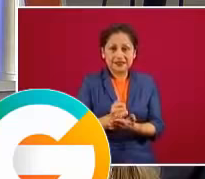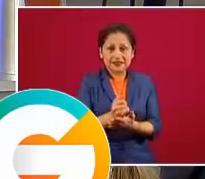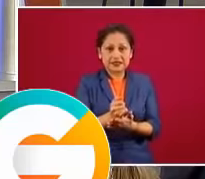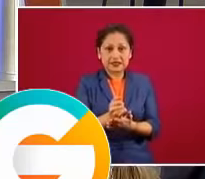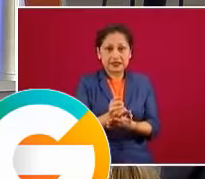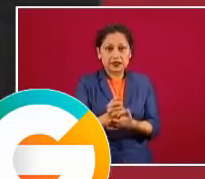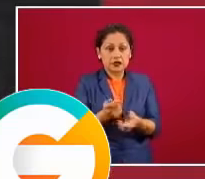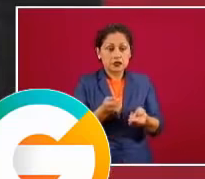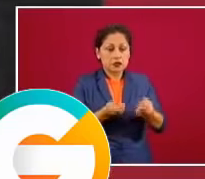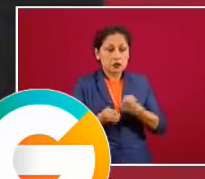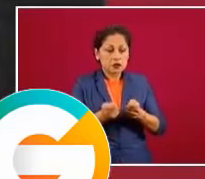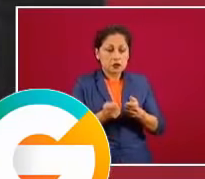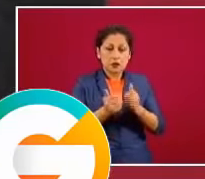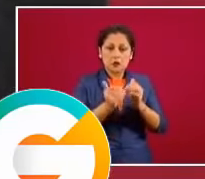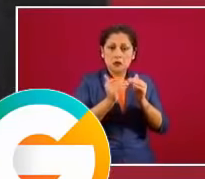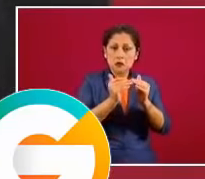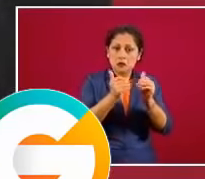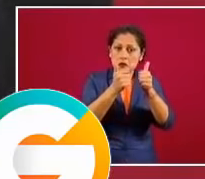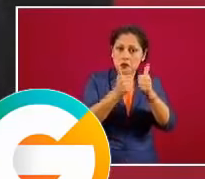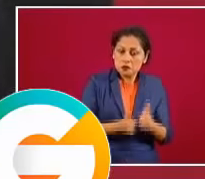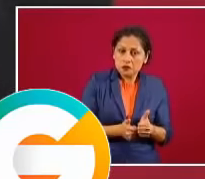y no seremos rebasados